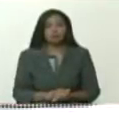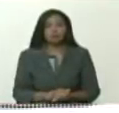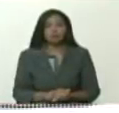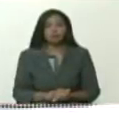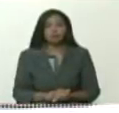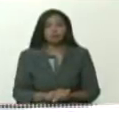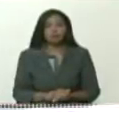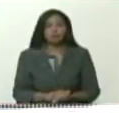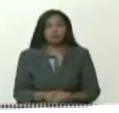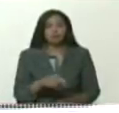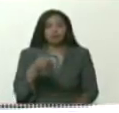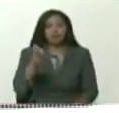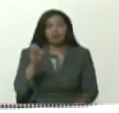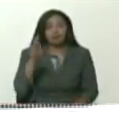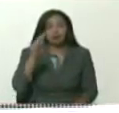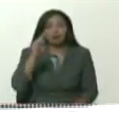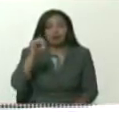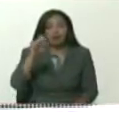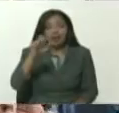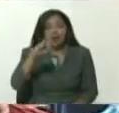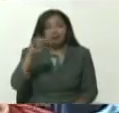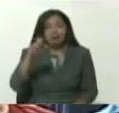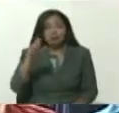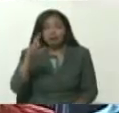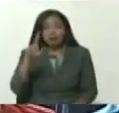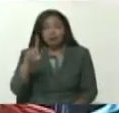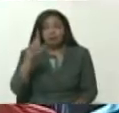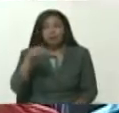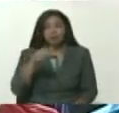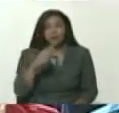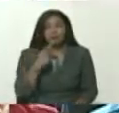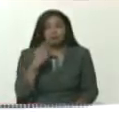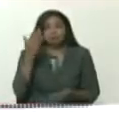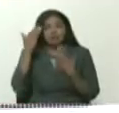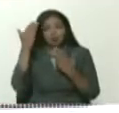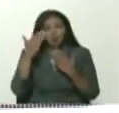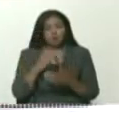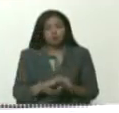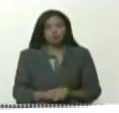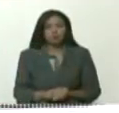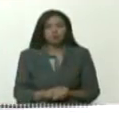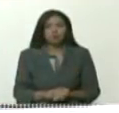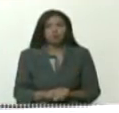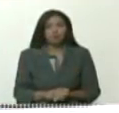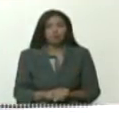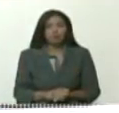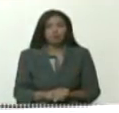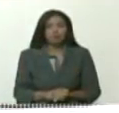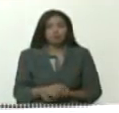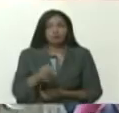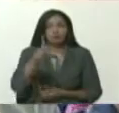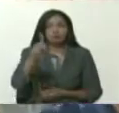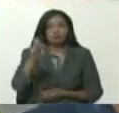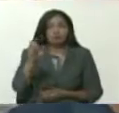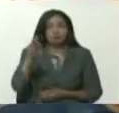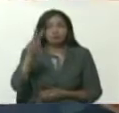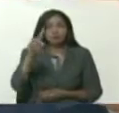Pedro Hernández, alcalde de Santos Michelena. A Daniel Perdomo, alcalde